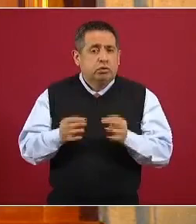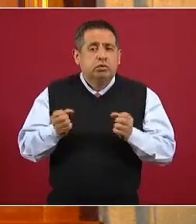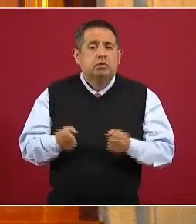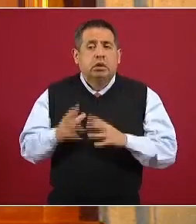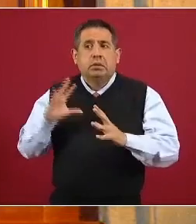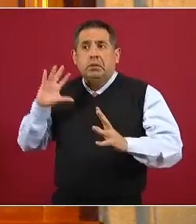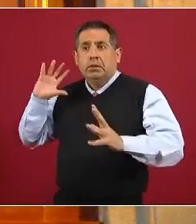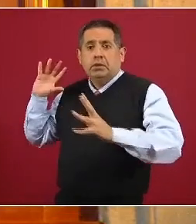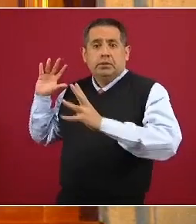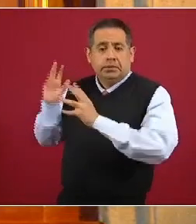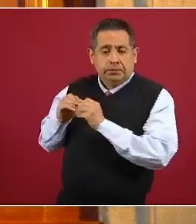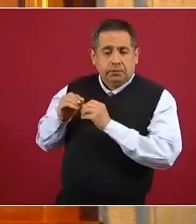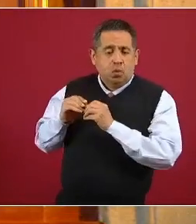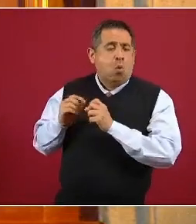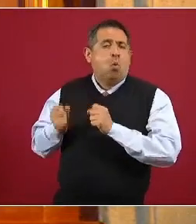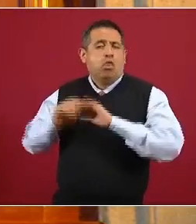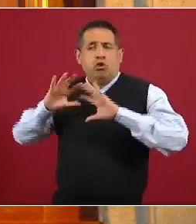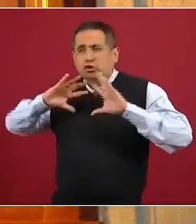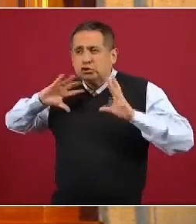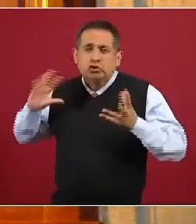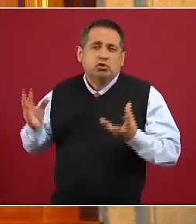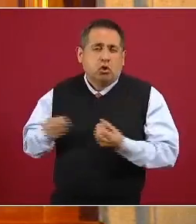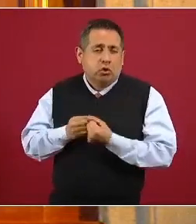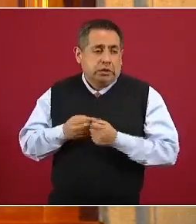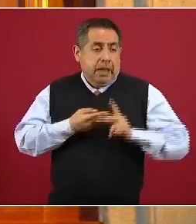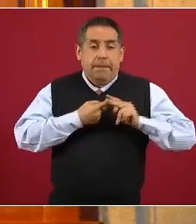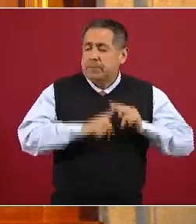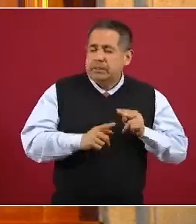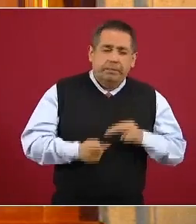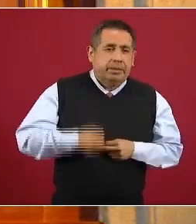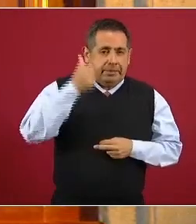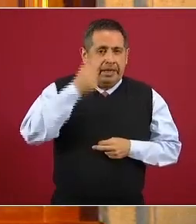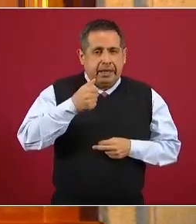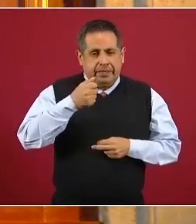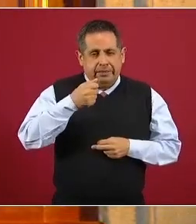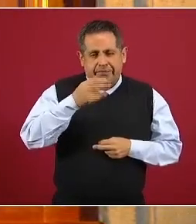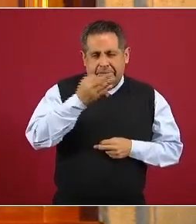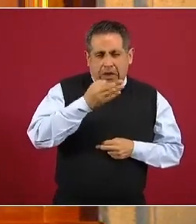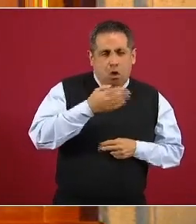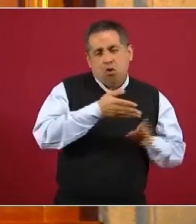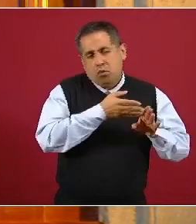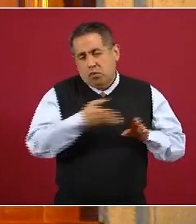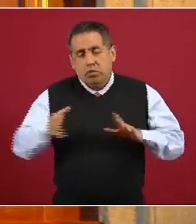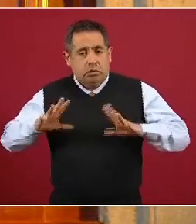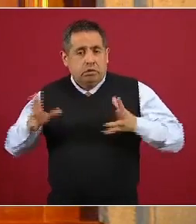aquellos que han ido sumándose desde que inició la epidemia en México, pues son